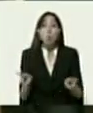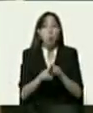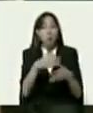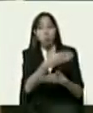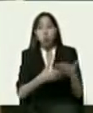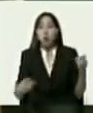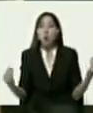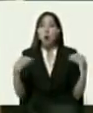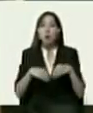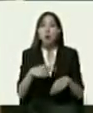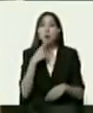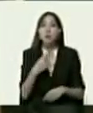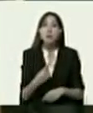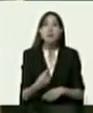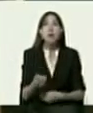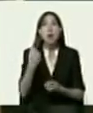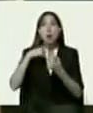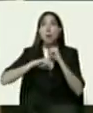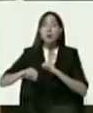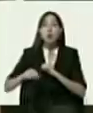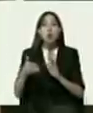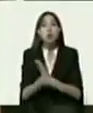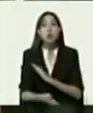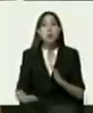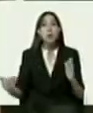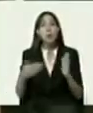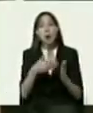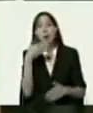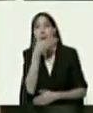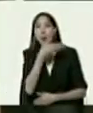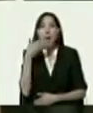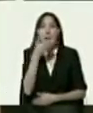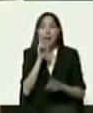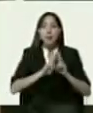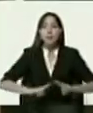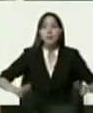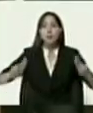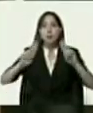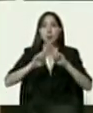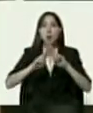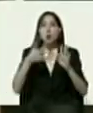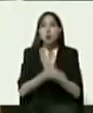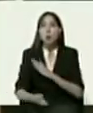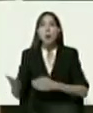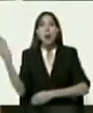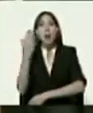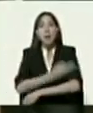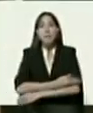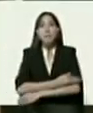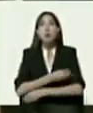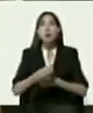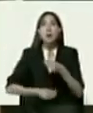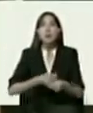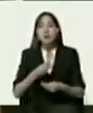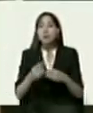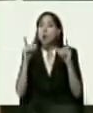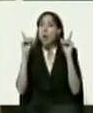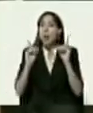se prohíba la violación de la Carta de las Naciones Unidas a través de la imposición de medidas